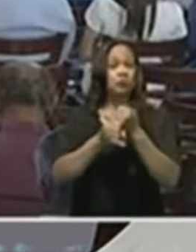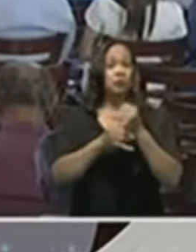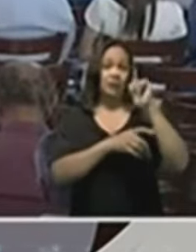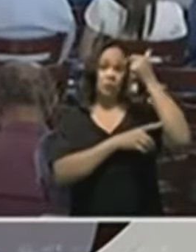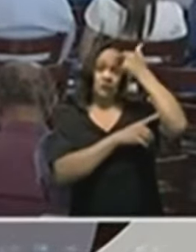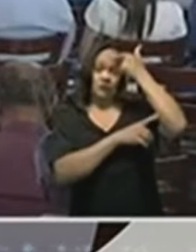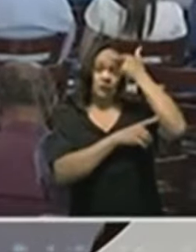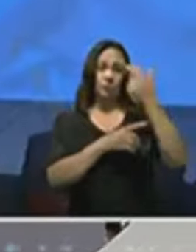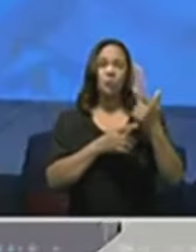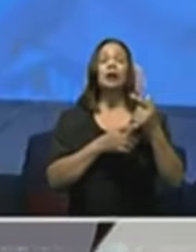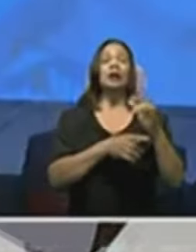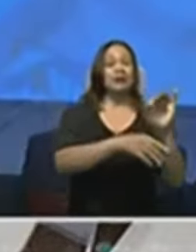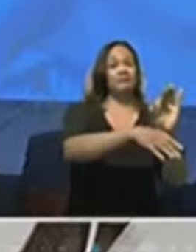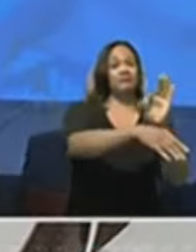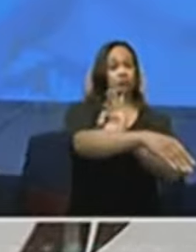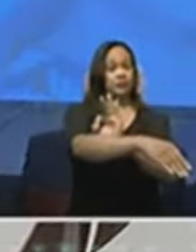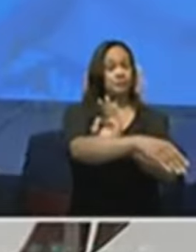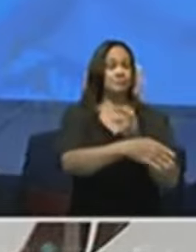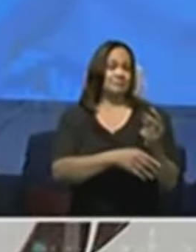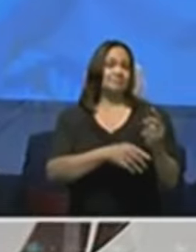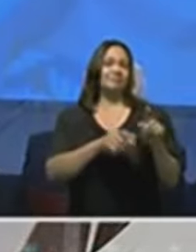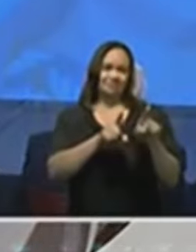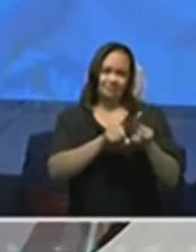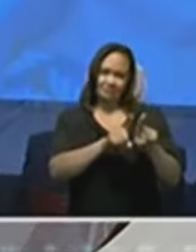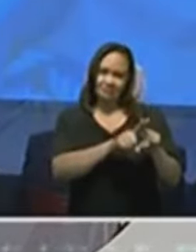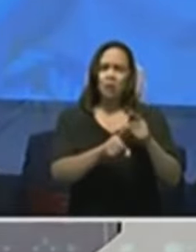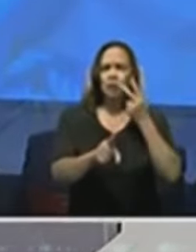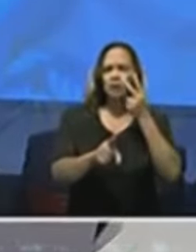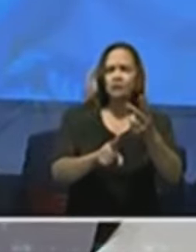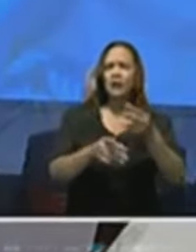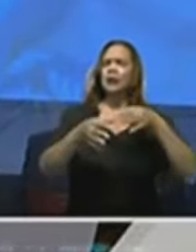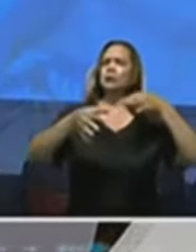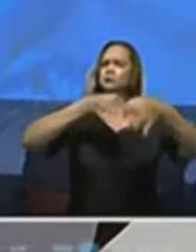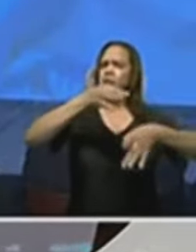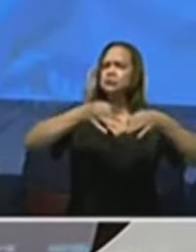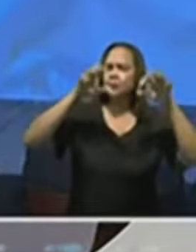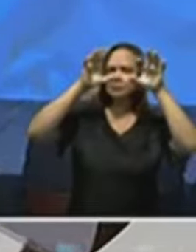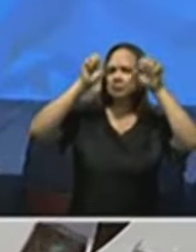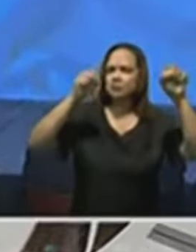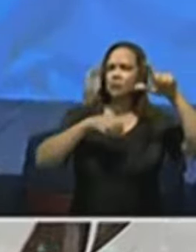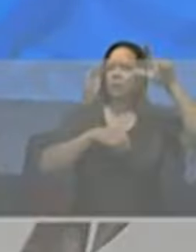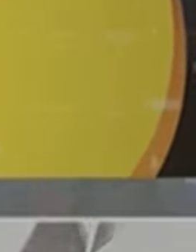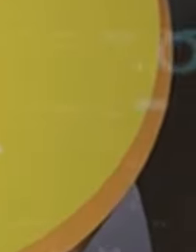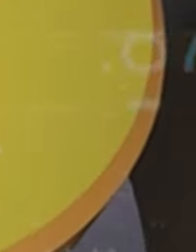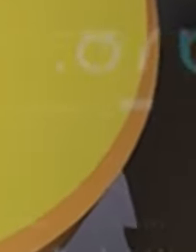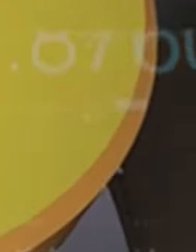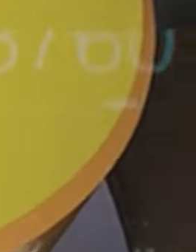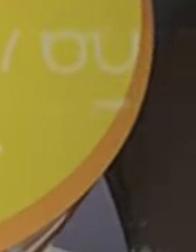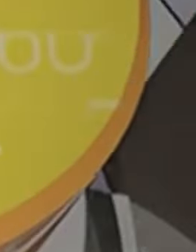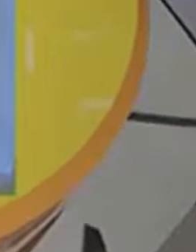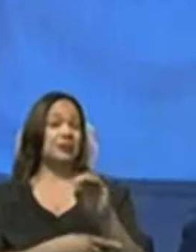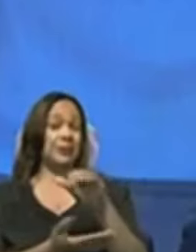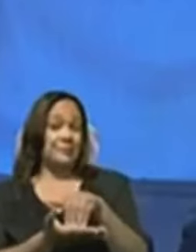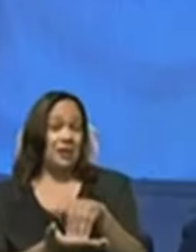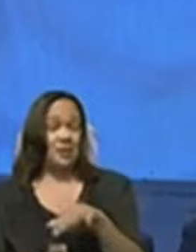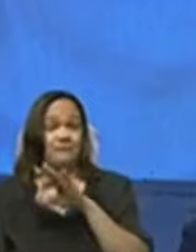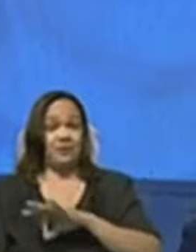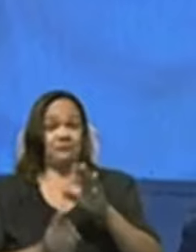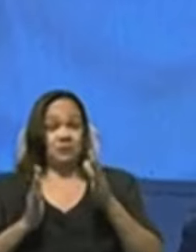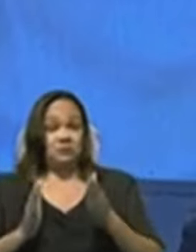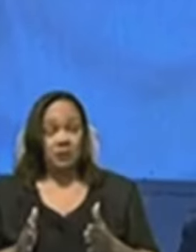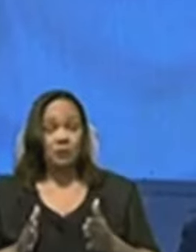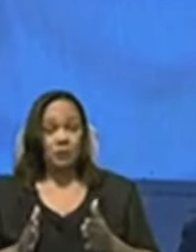del propio semanal esta información del programa supérate Y eso es lo que dice Don